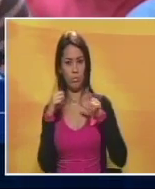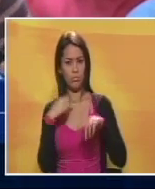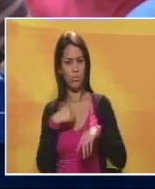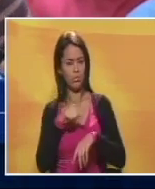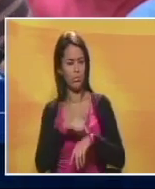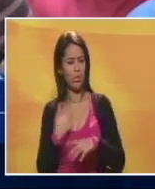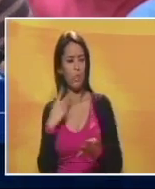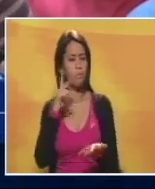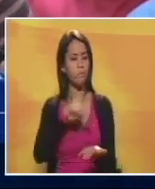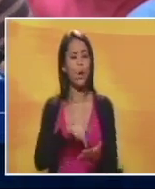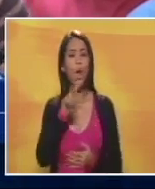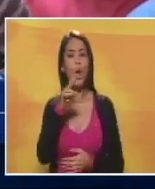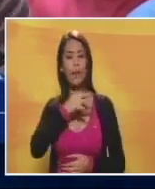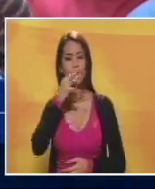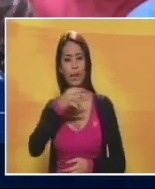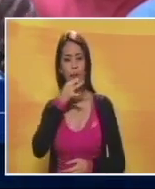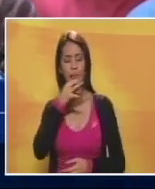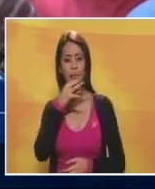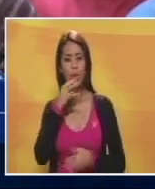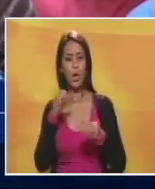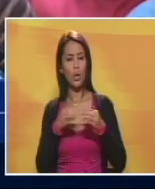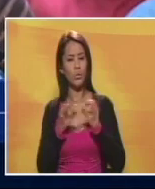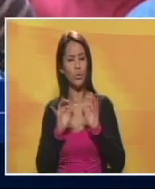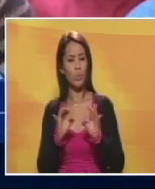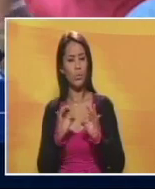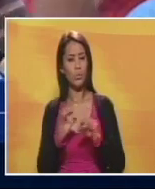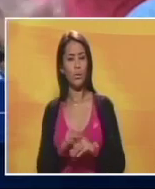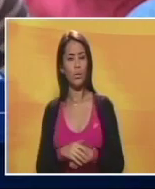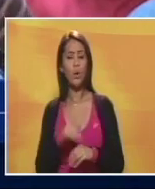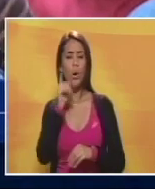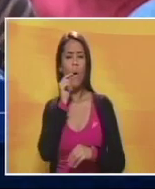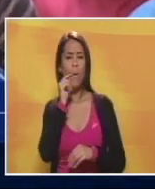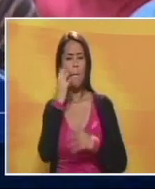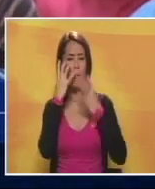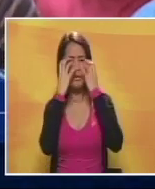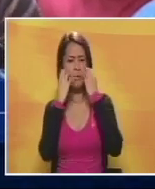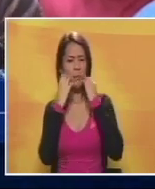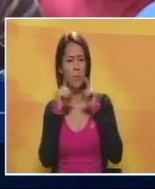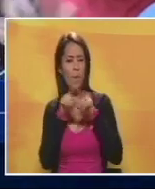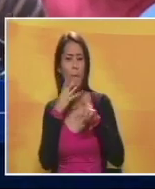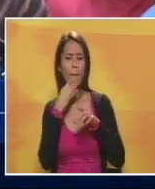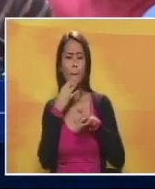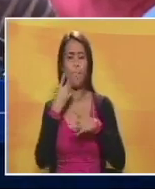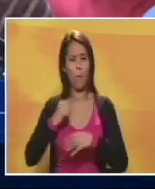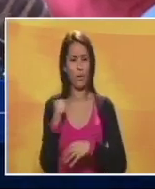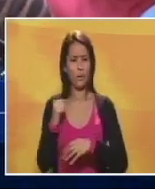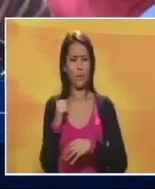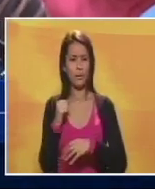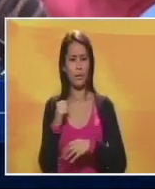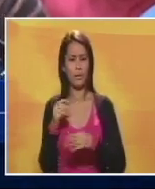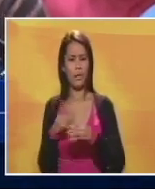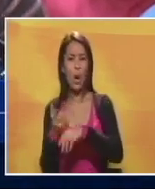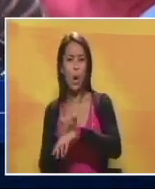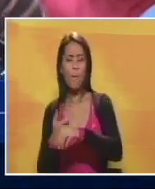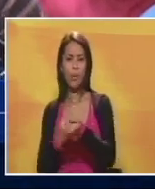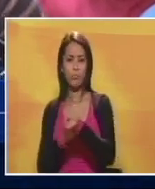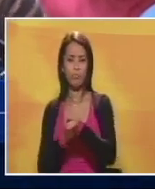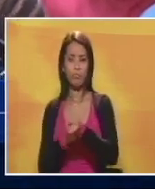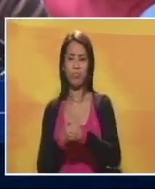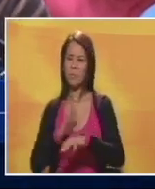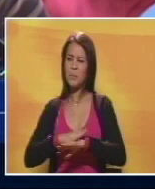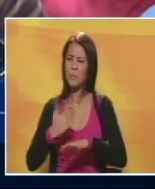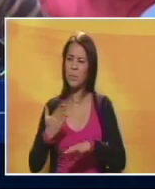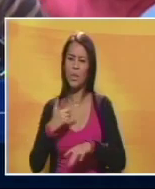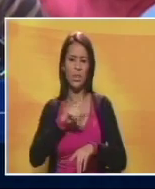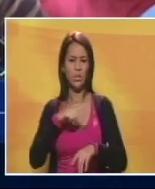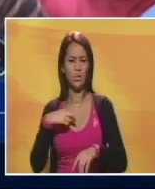de la tarde, miembros de ese colectivo me llevan a su local para que les hablara de por qué nosotros